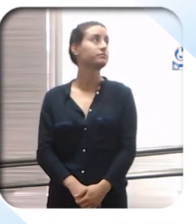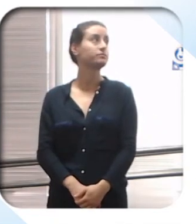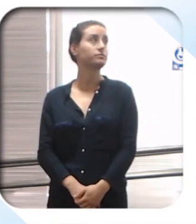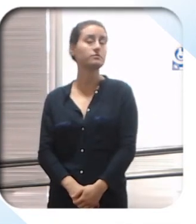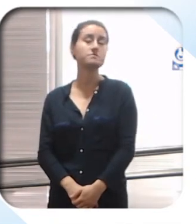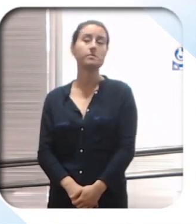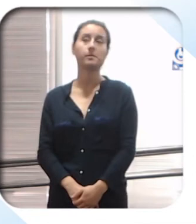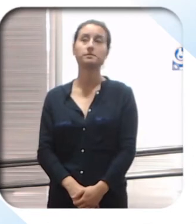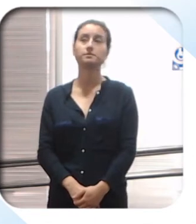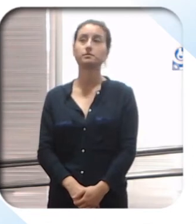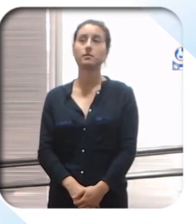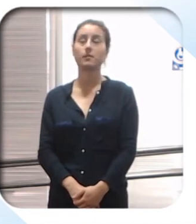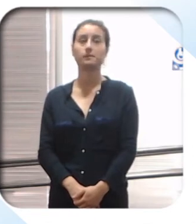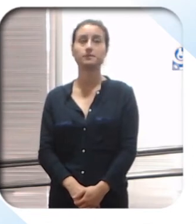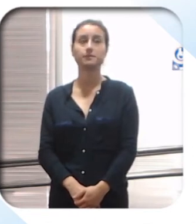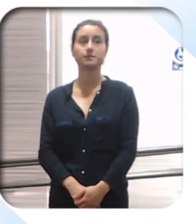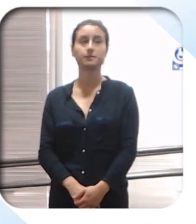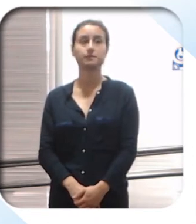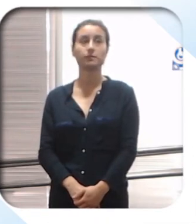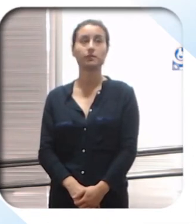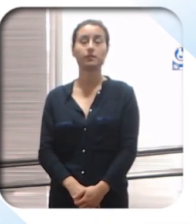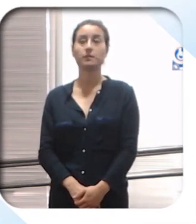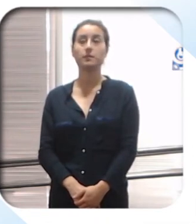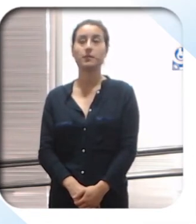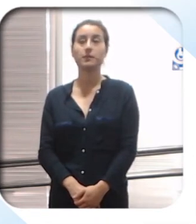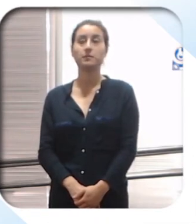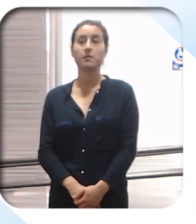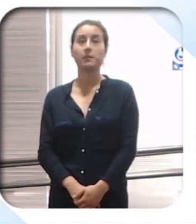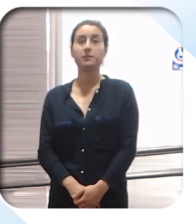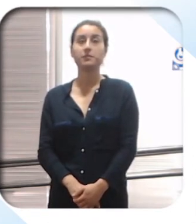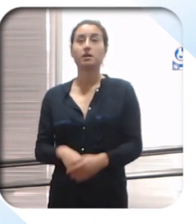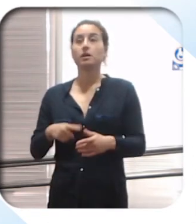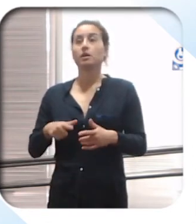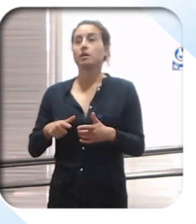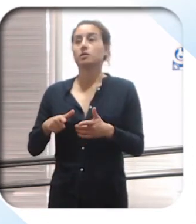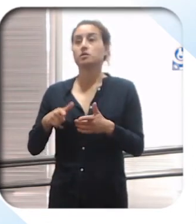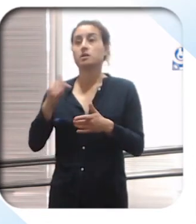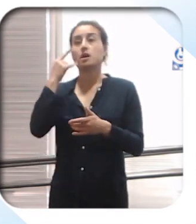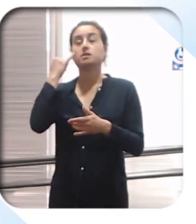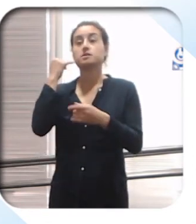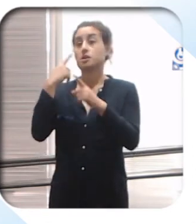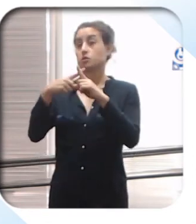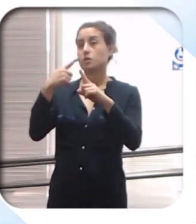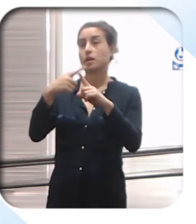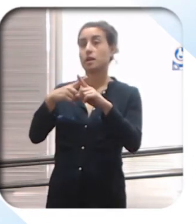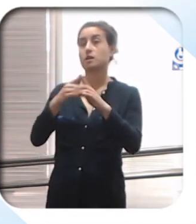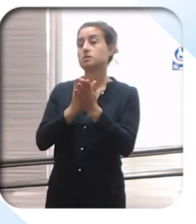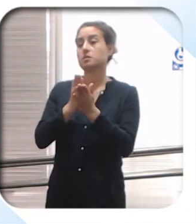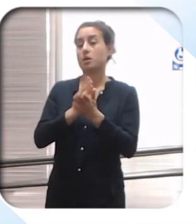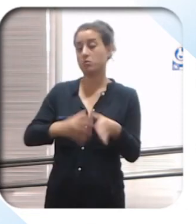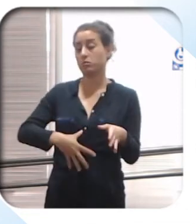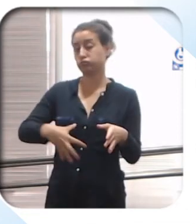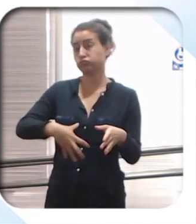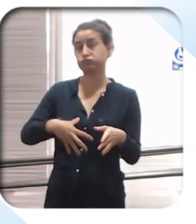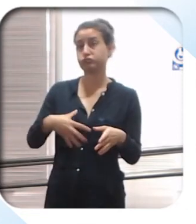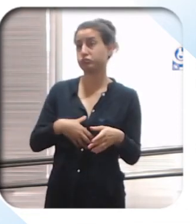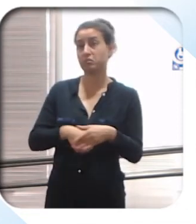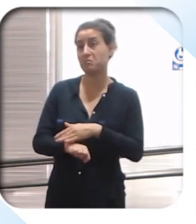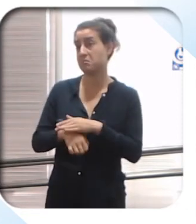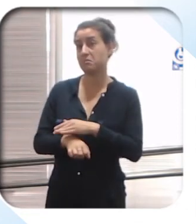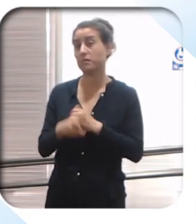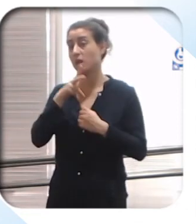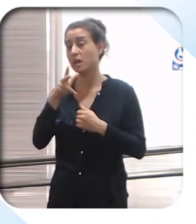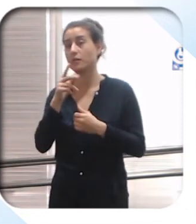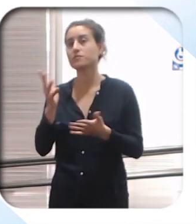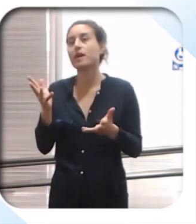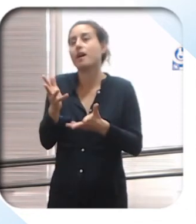Bueno, entonces evidentemente que está al servicio de la reproducción, ¿verdad? Pero, bueno, hoy por hoy el ser